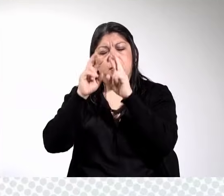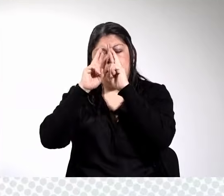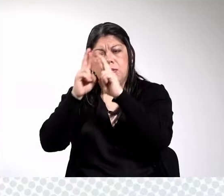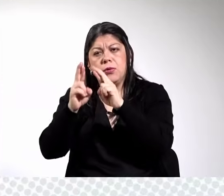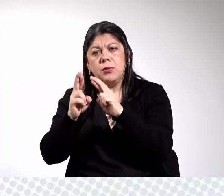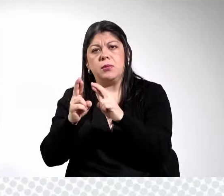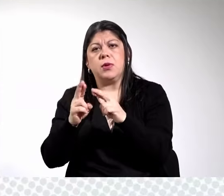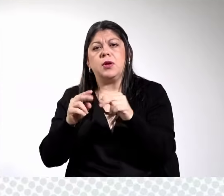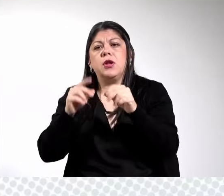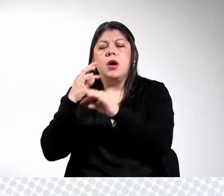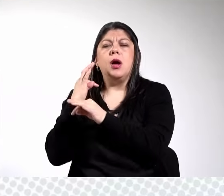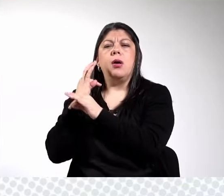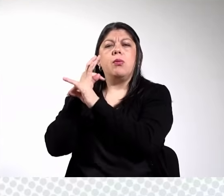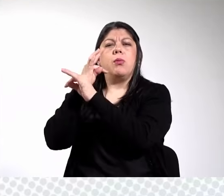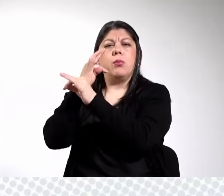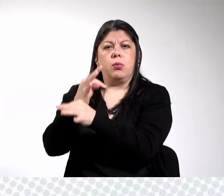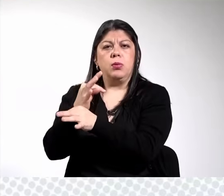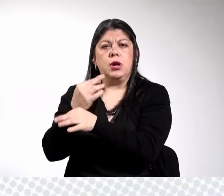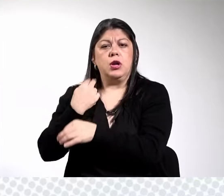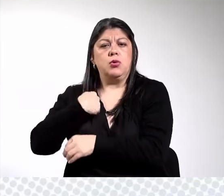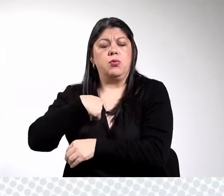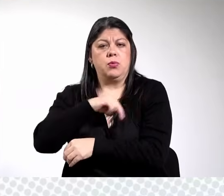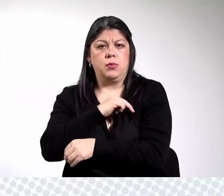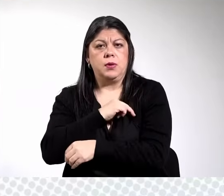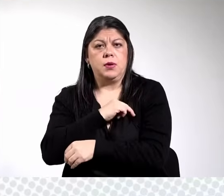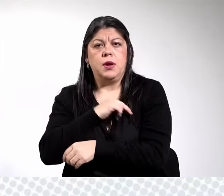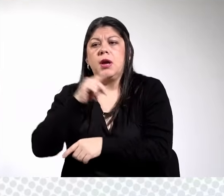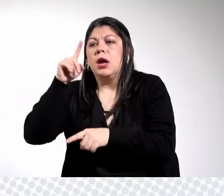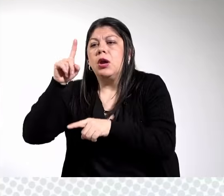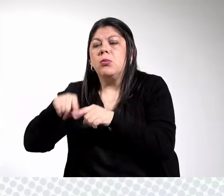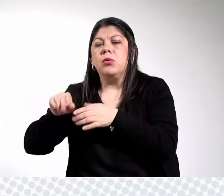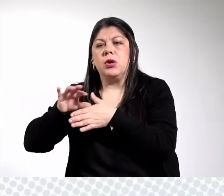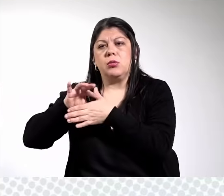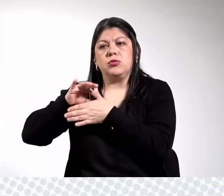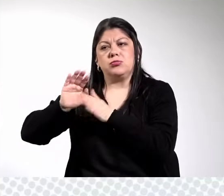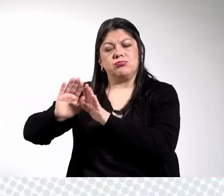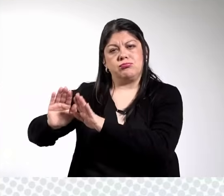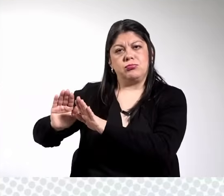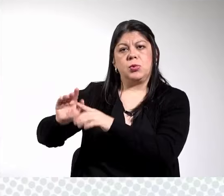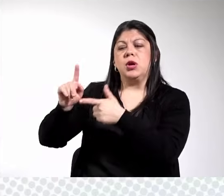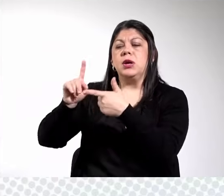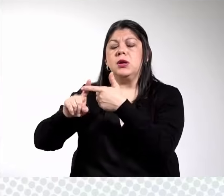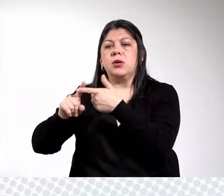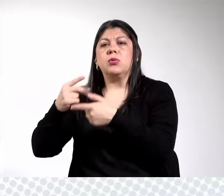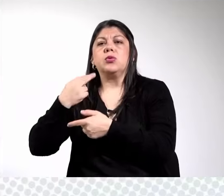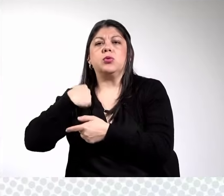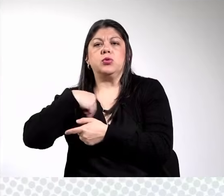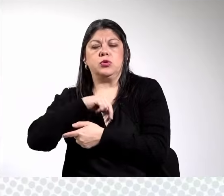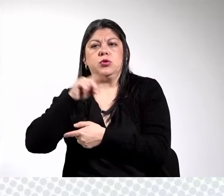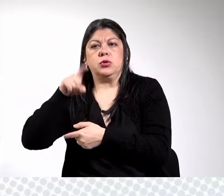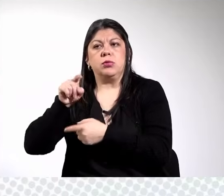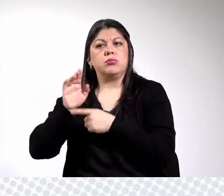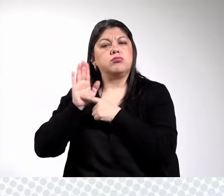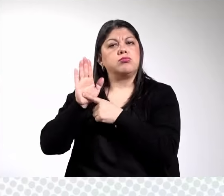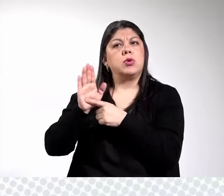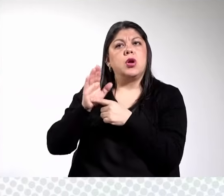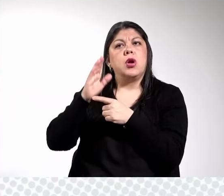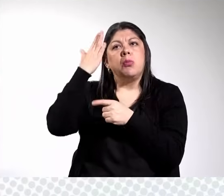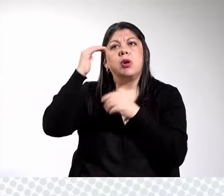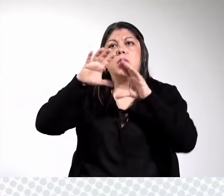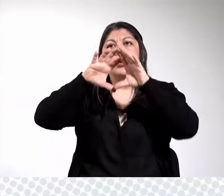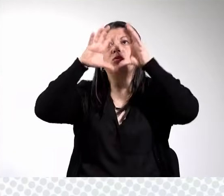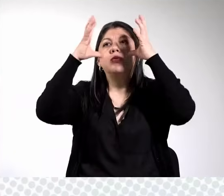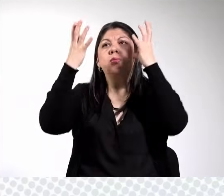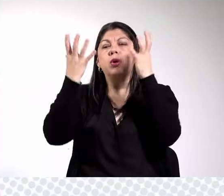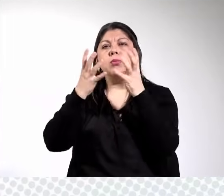a una tradición nuestra que no podemos dejar. Segundo, nosotros no podemos exponernos porque el mundo cambia. Vean ustedes